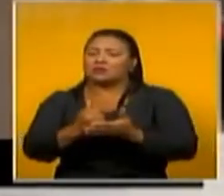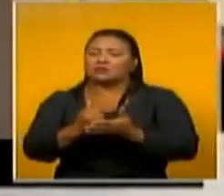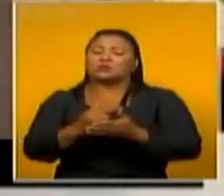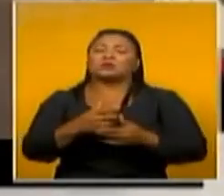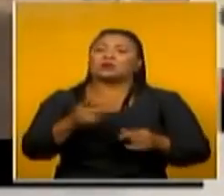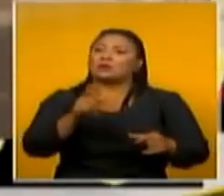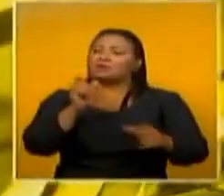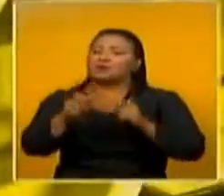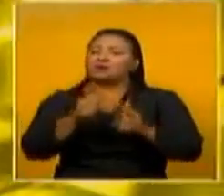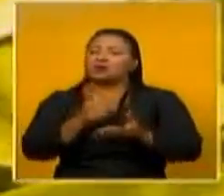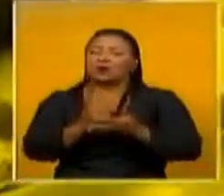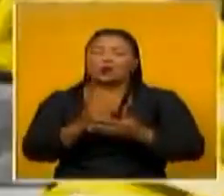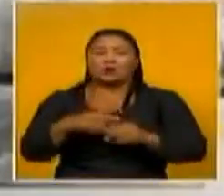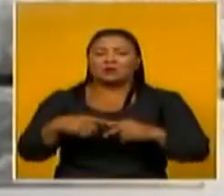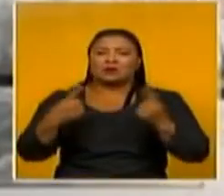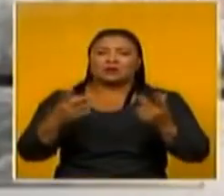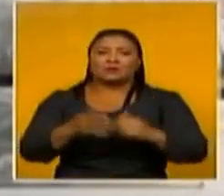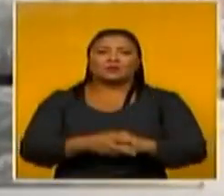entre ciudadanos.